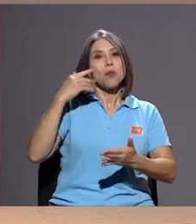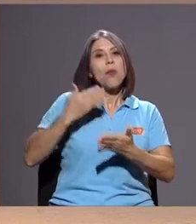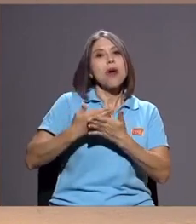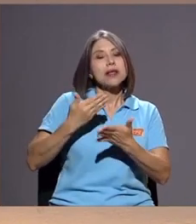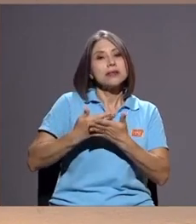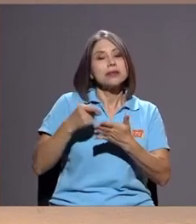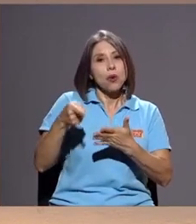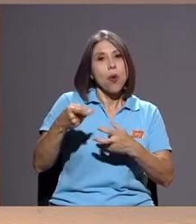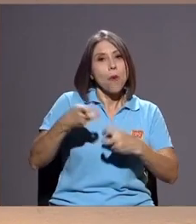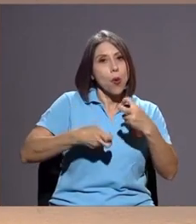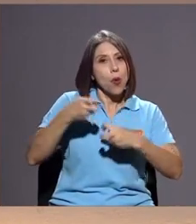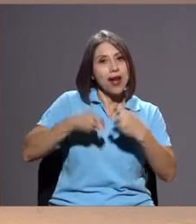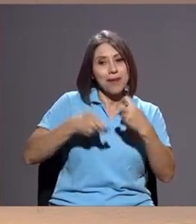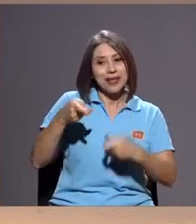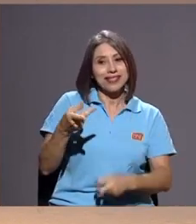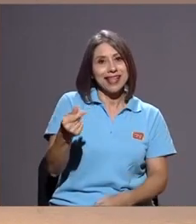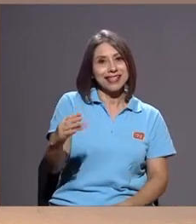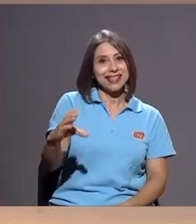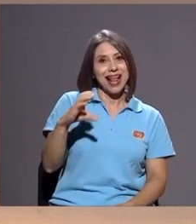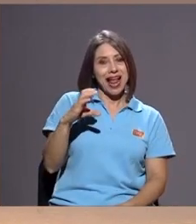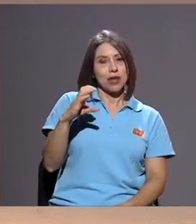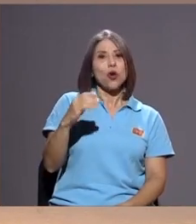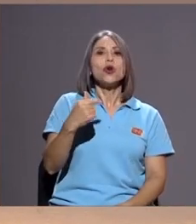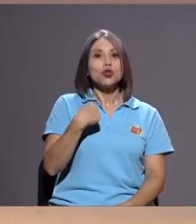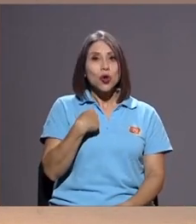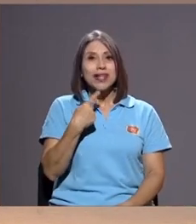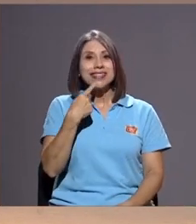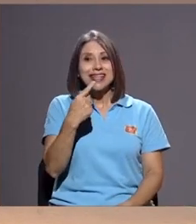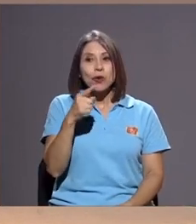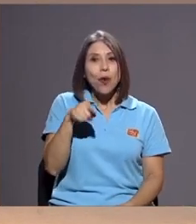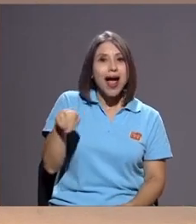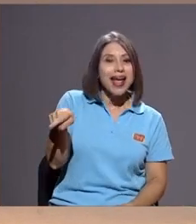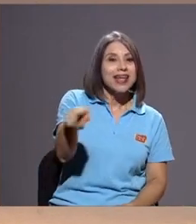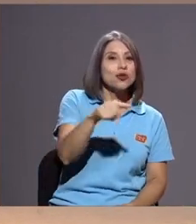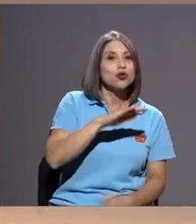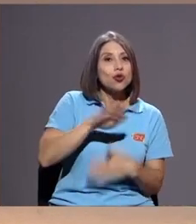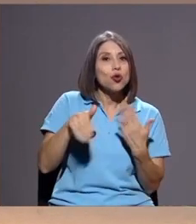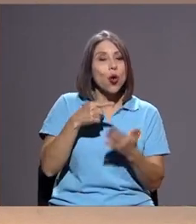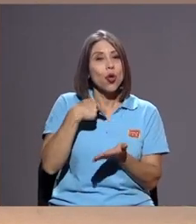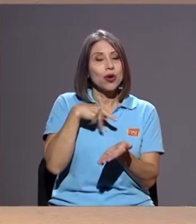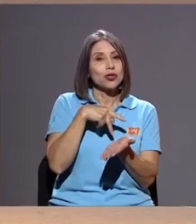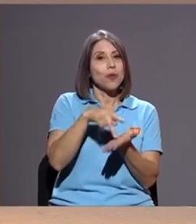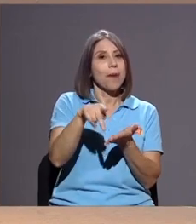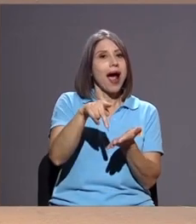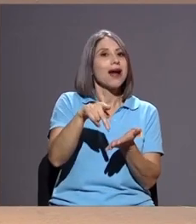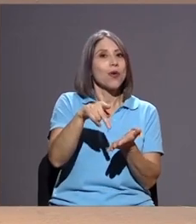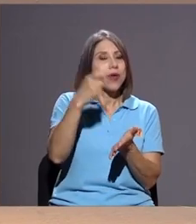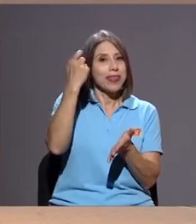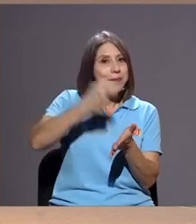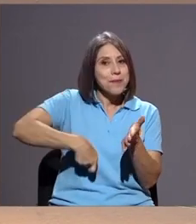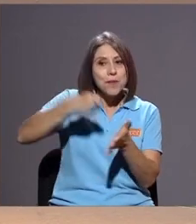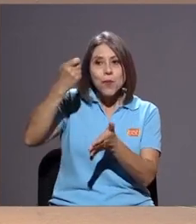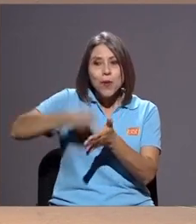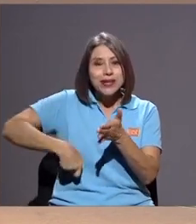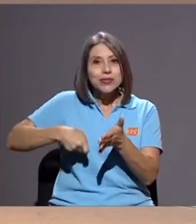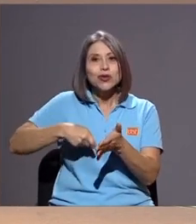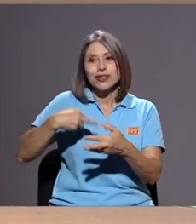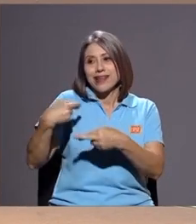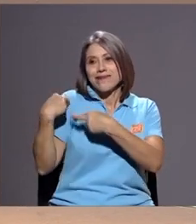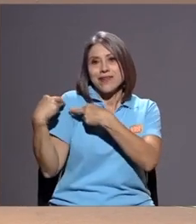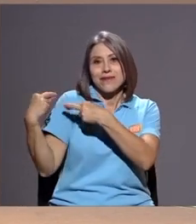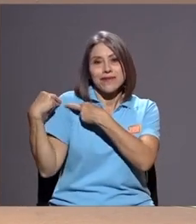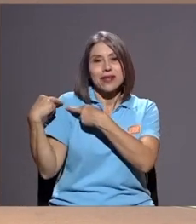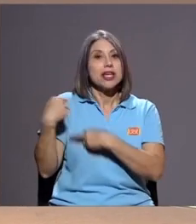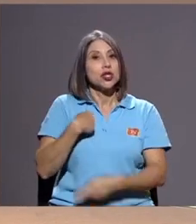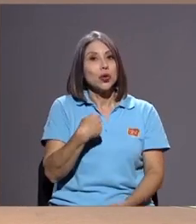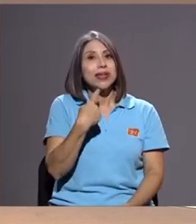digo todo lo que pago de cargas y de y de impuestos él dijo que pongo